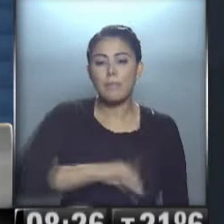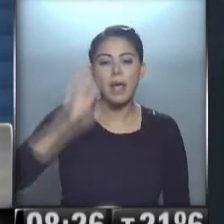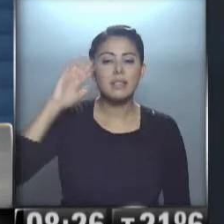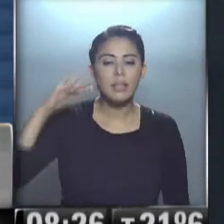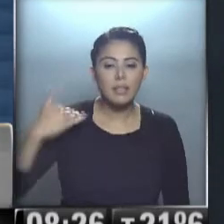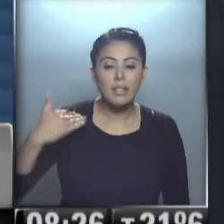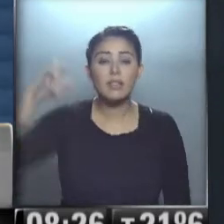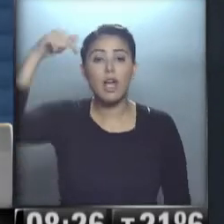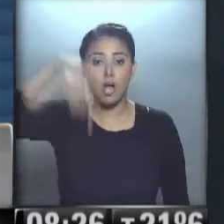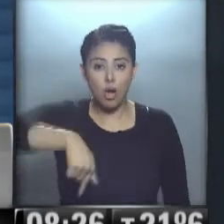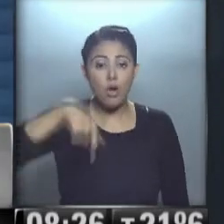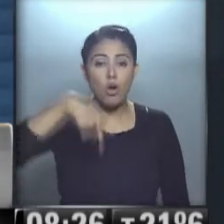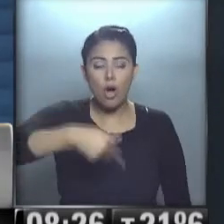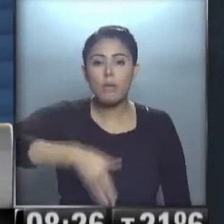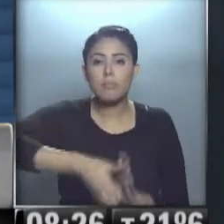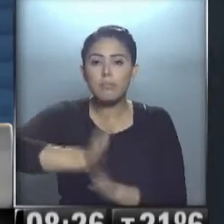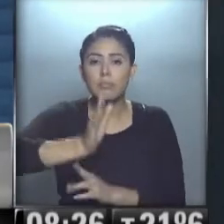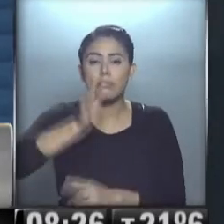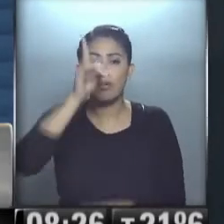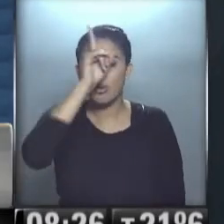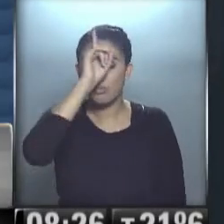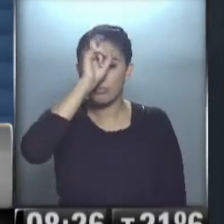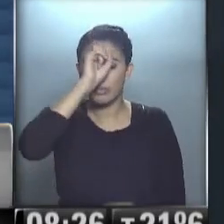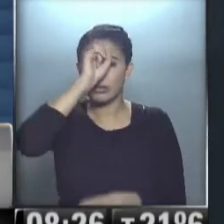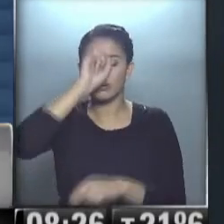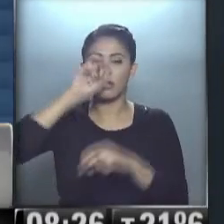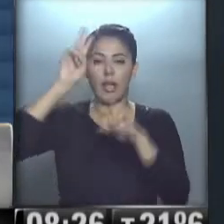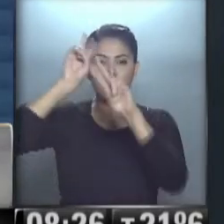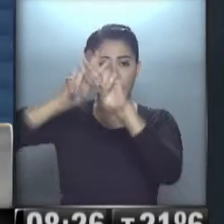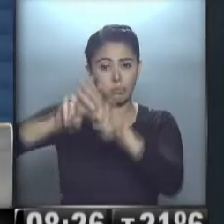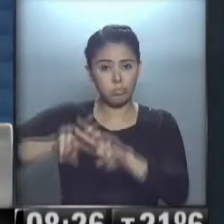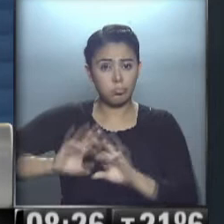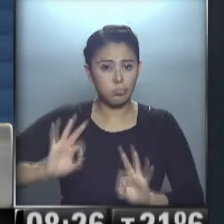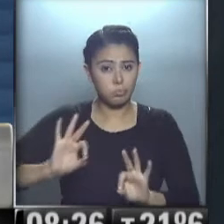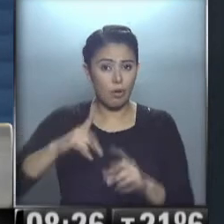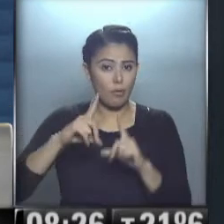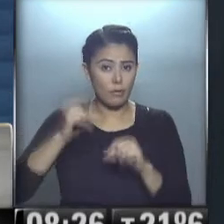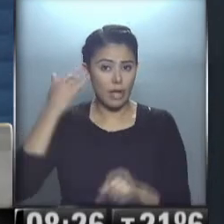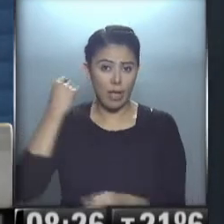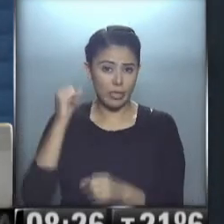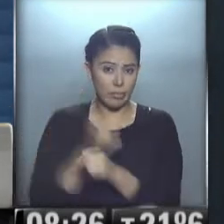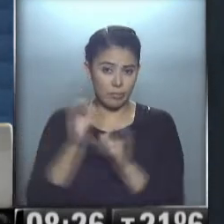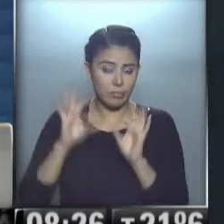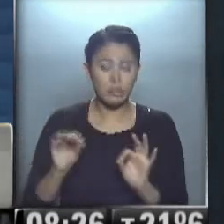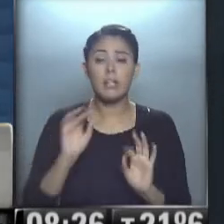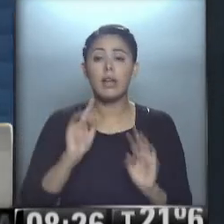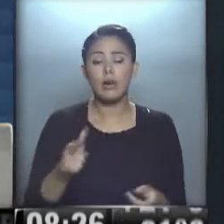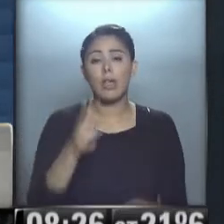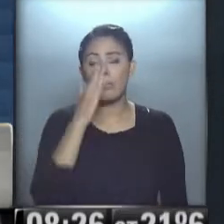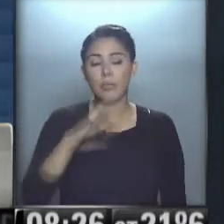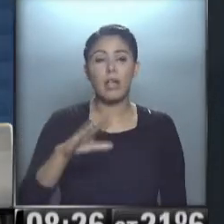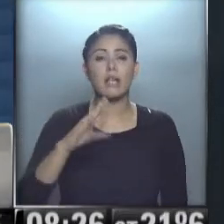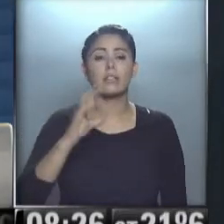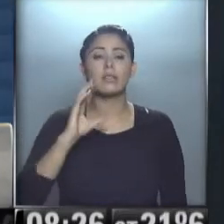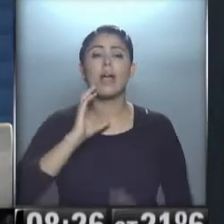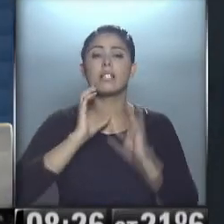Nación hoy se realiza un examen médico tal cual lo pautado. En consecuencia, el vocero presidencial